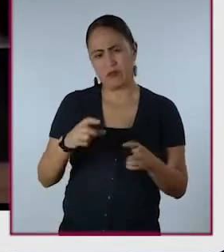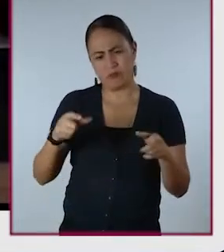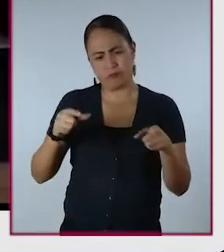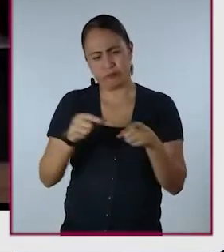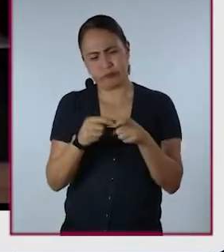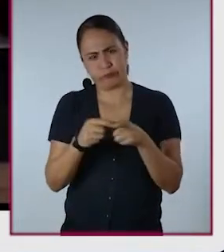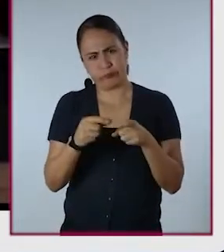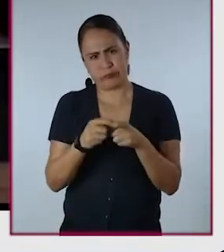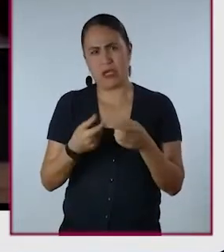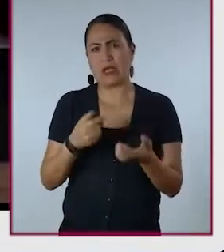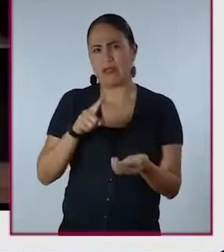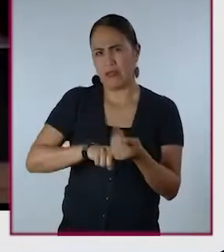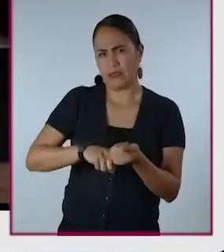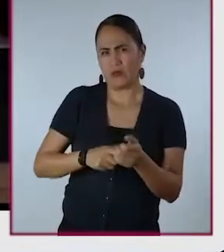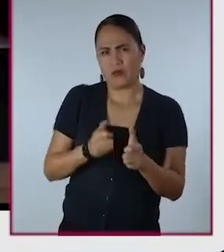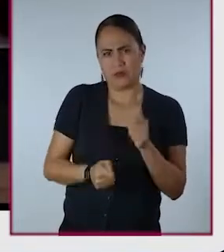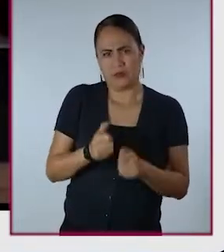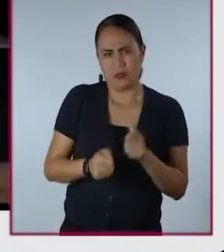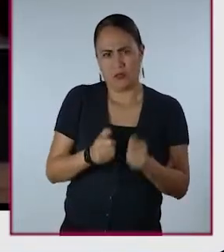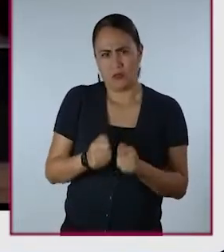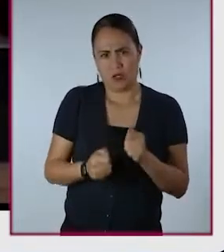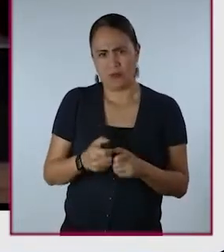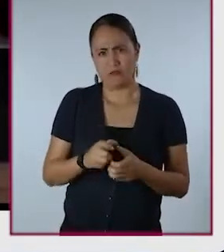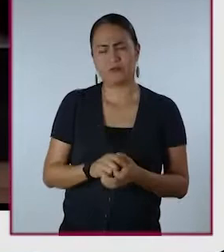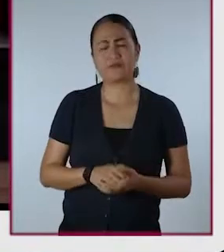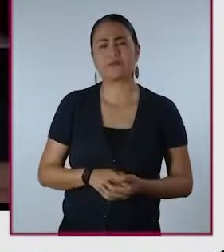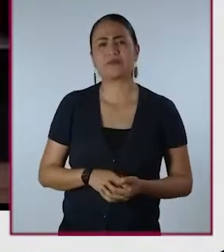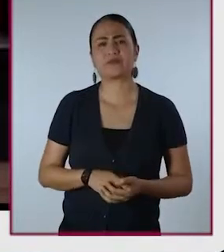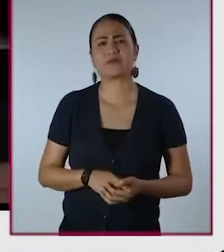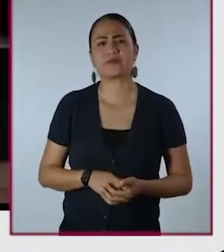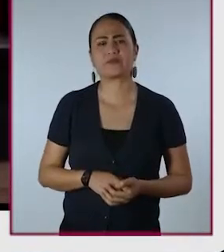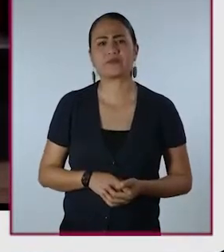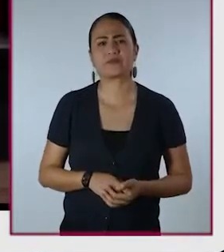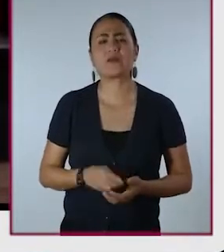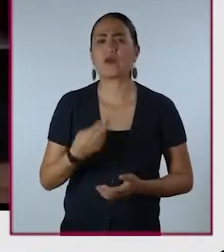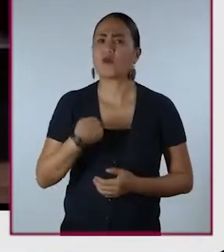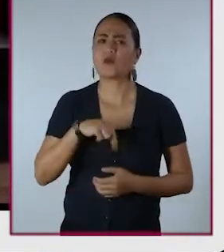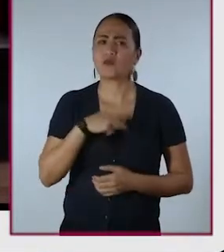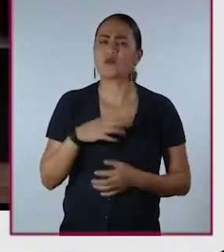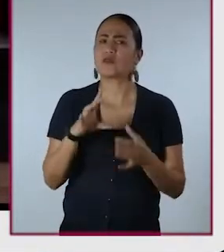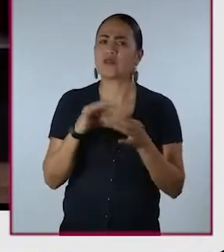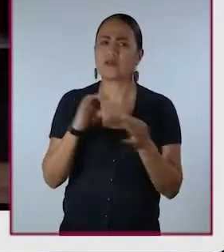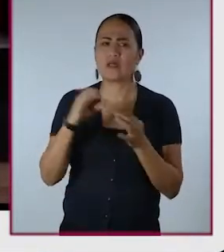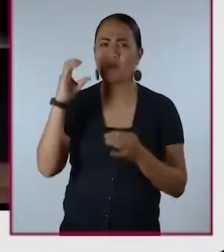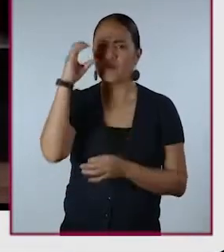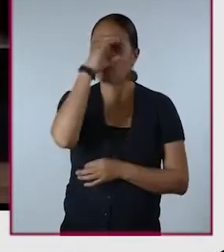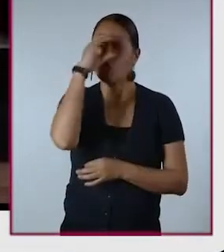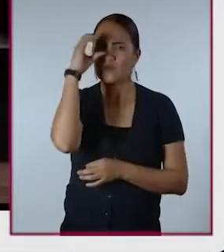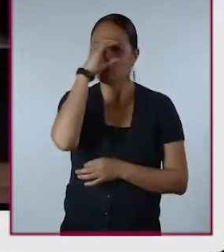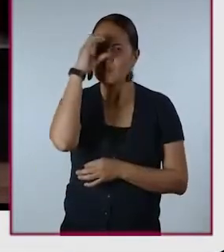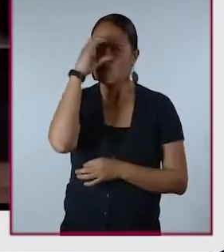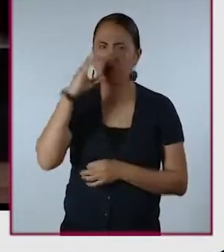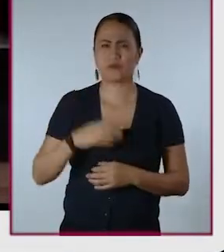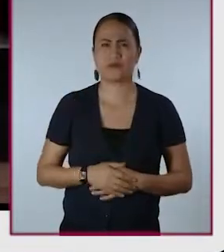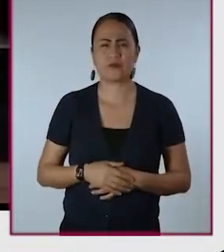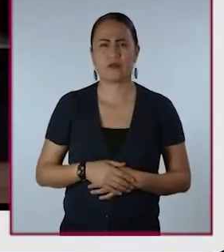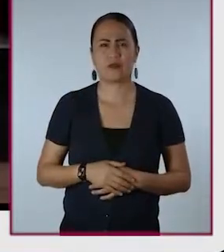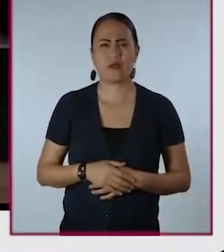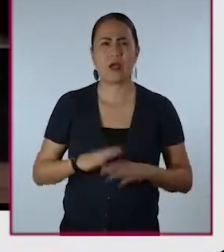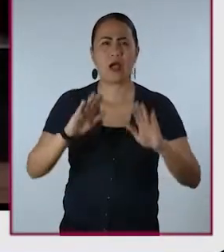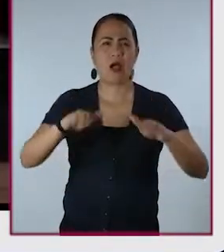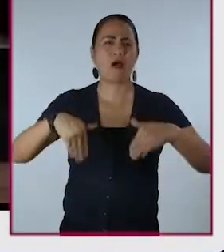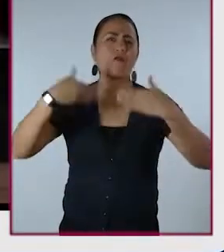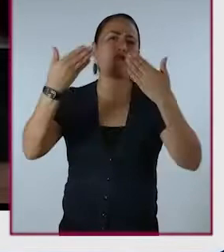del teléfono celular. Ahora, cuando nosotros hablamos de fotografías más allá de nuestro